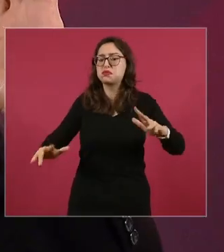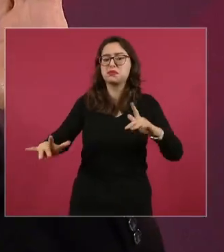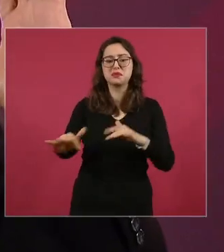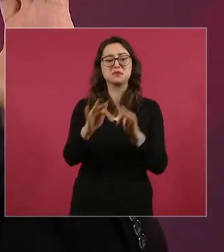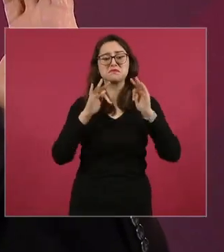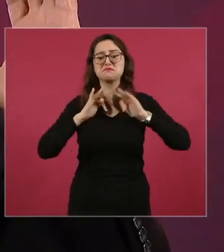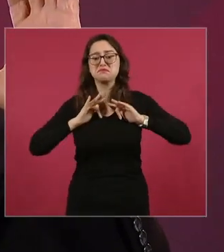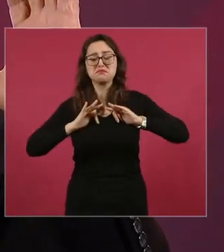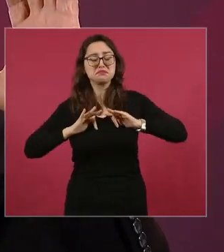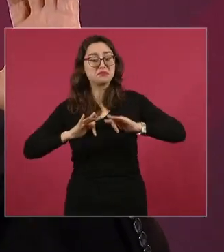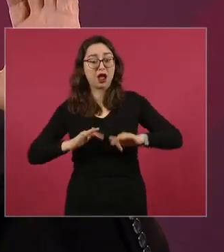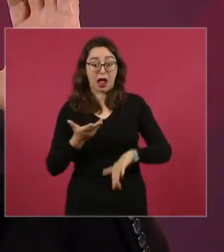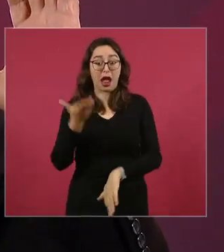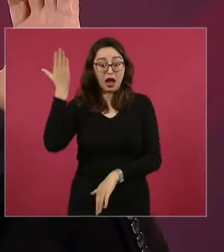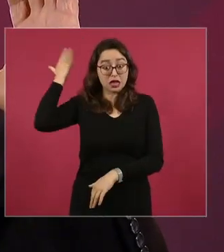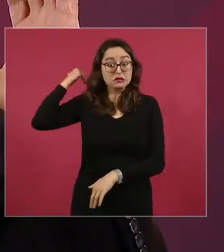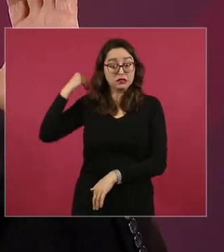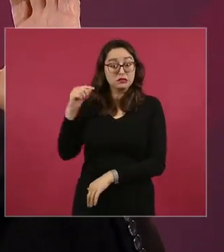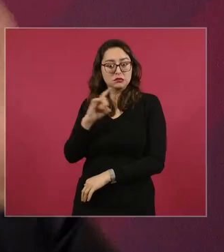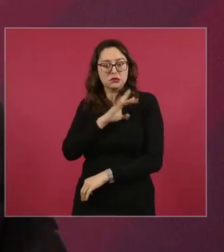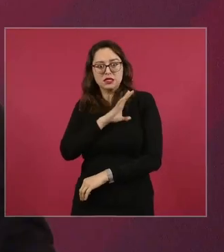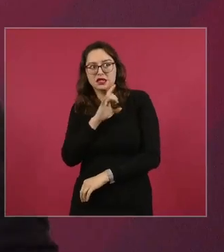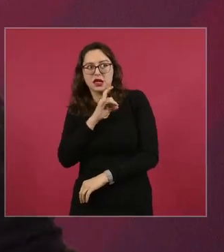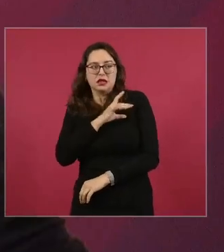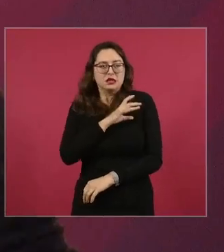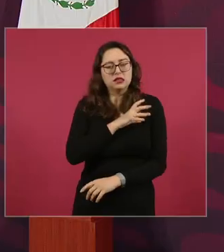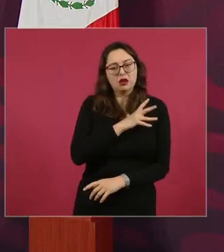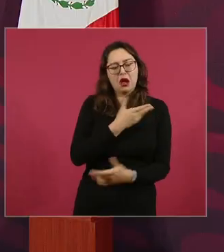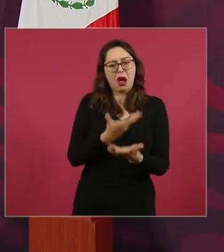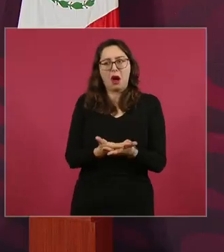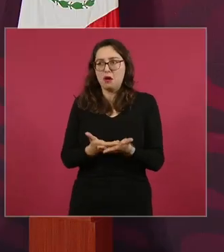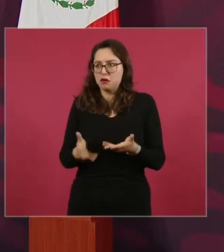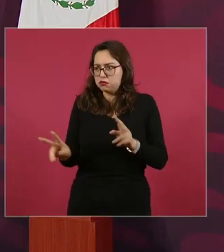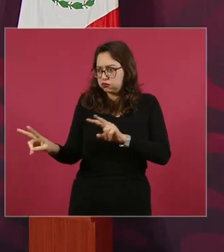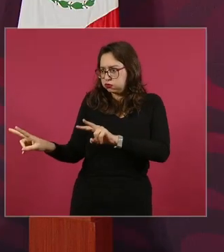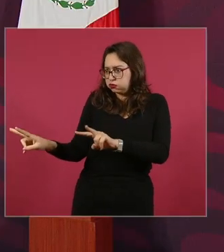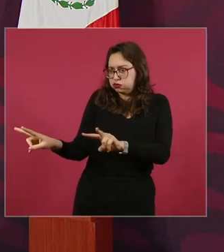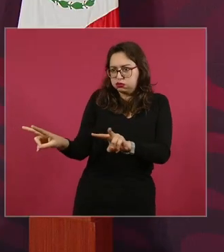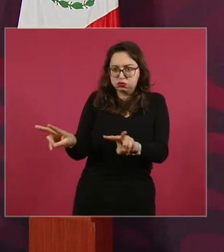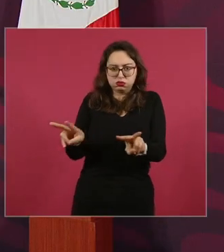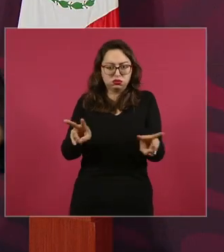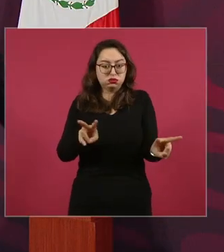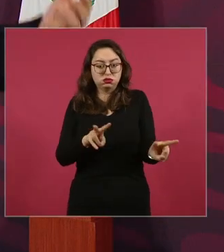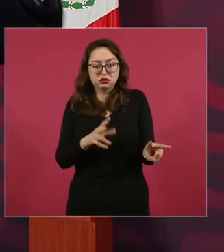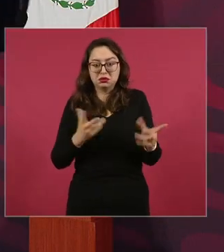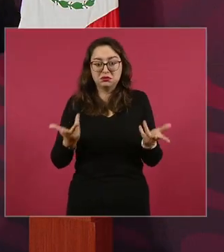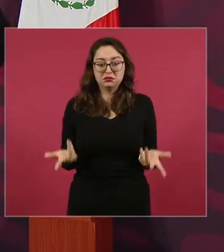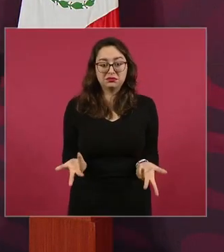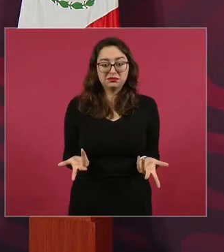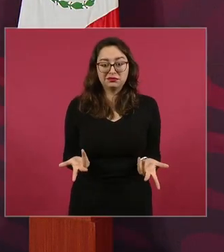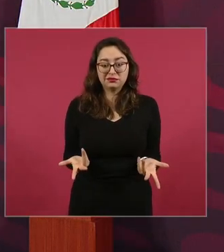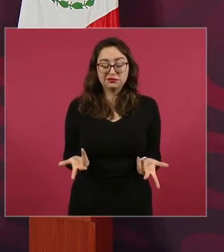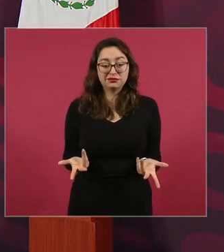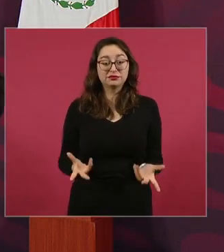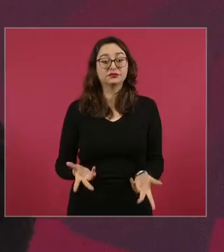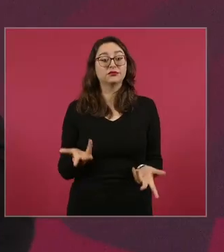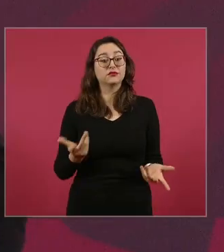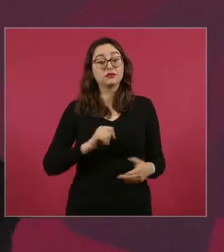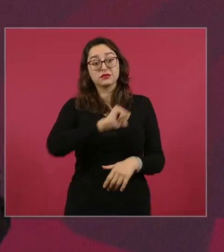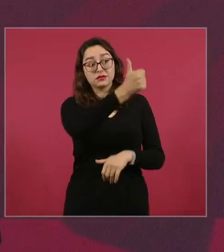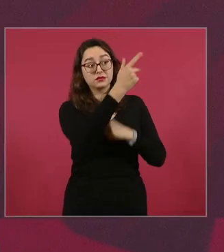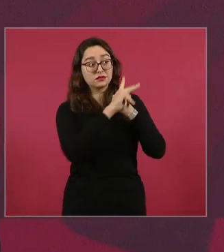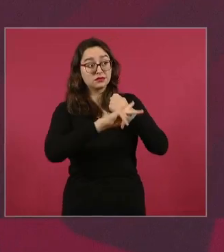tenía muchísimo tiempo. ¿Sabes que están llegando a vivir a la Ciudad de